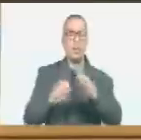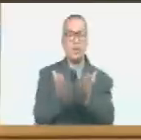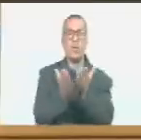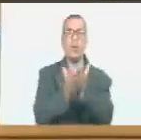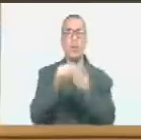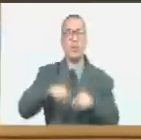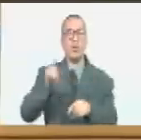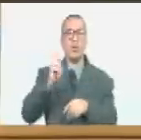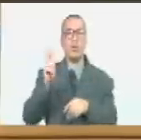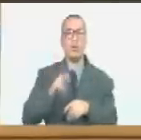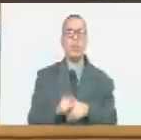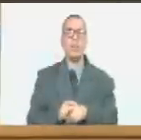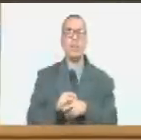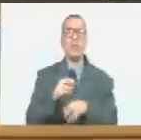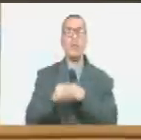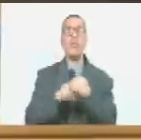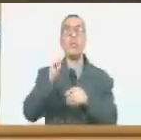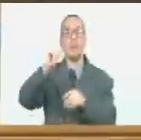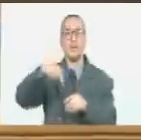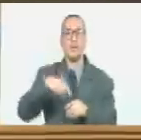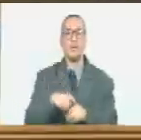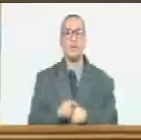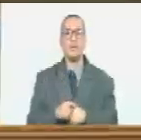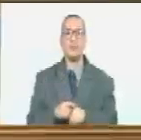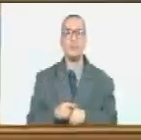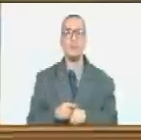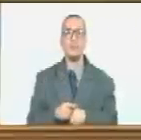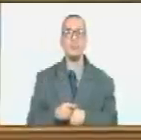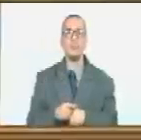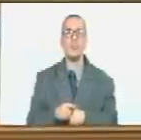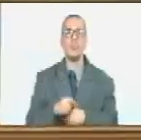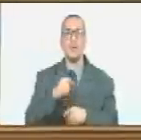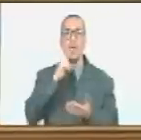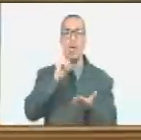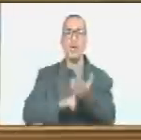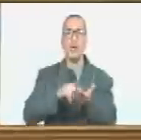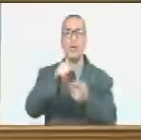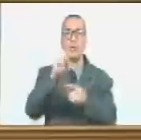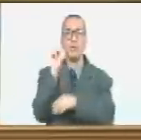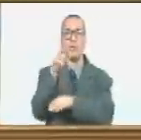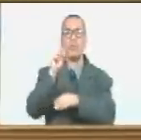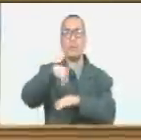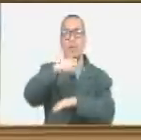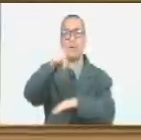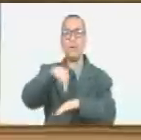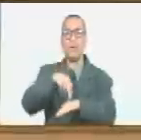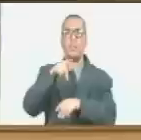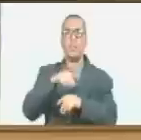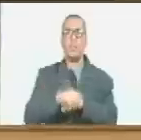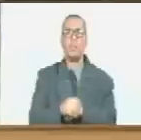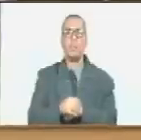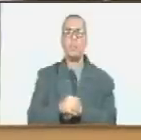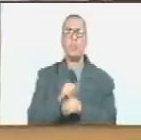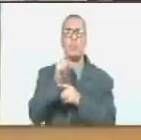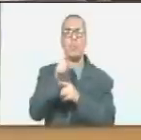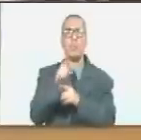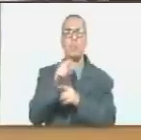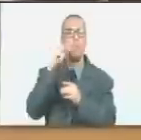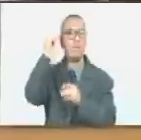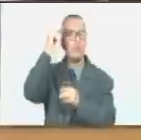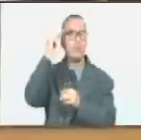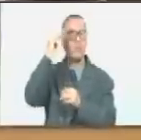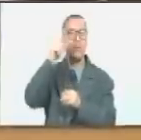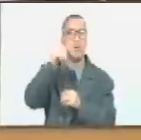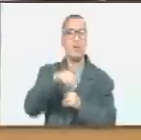en Venezuela, y en consecuencia también el decreto por vía de la Asamblea Nacional de esa